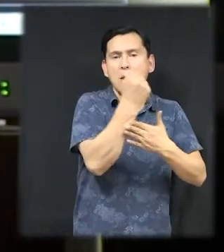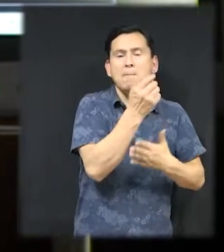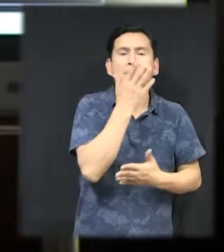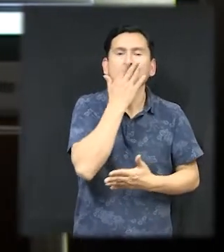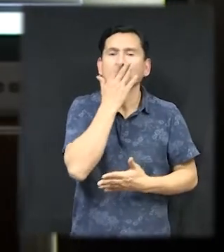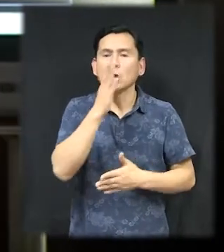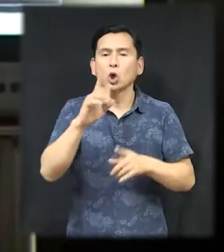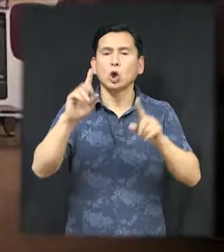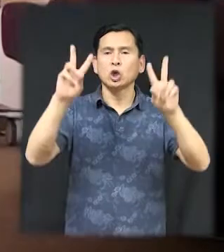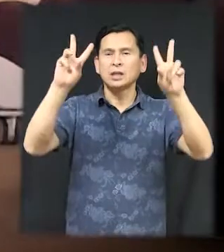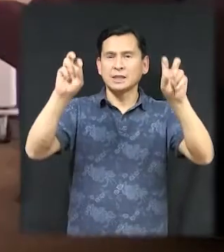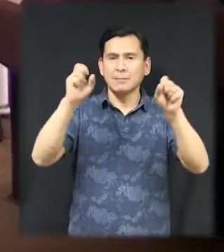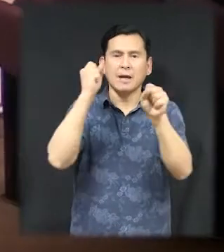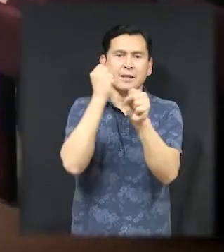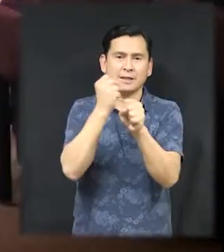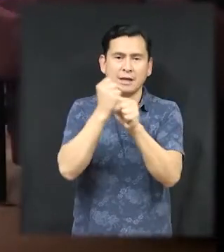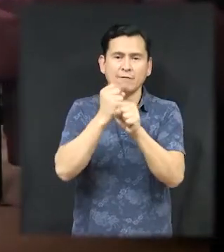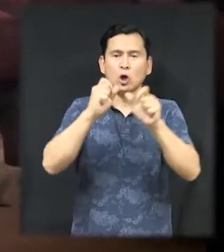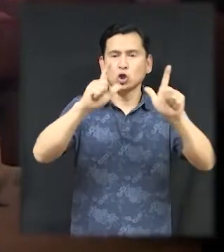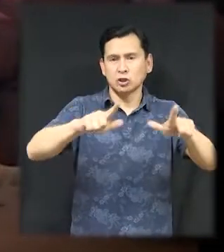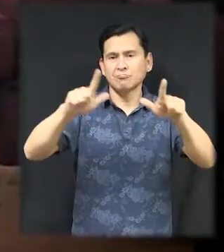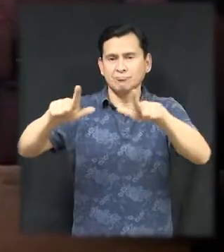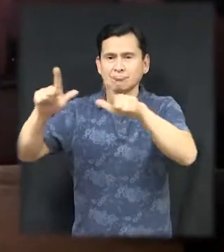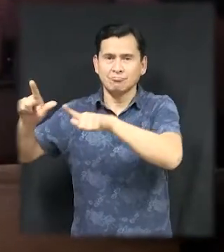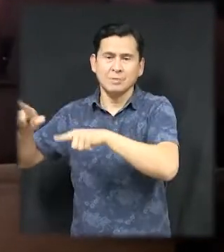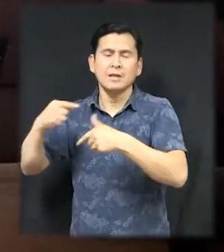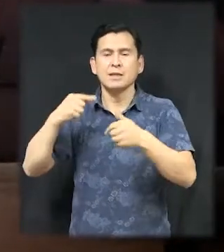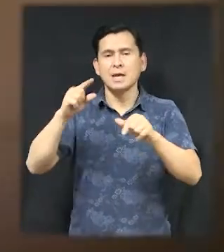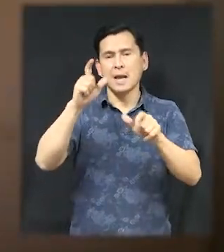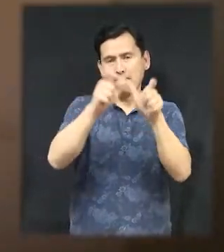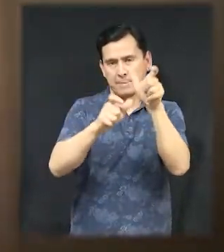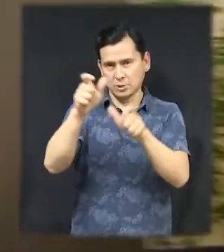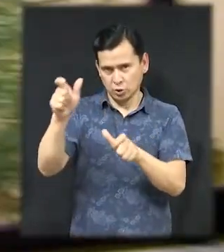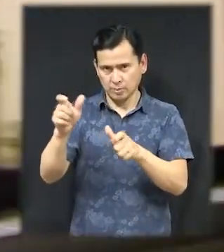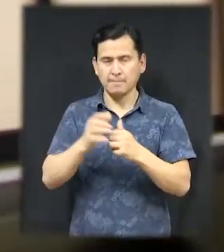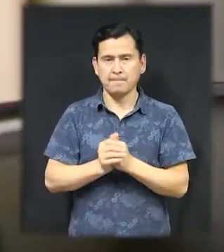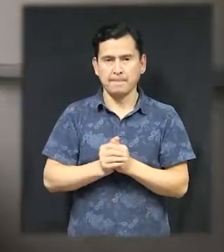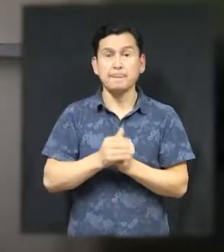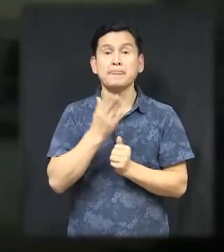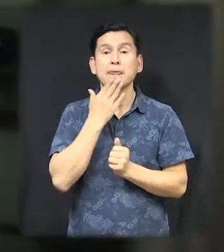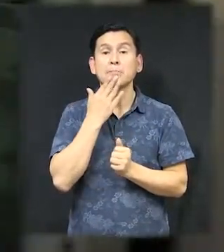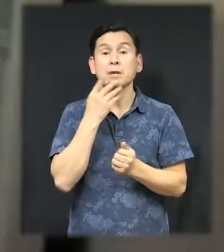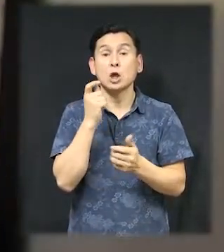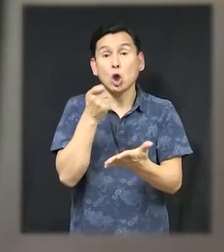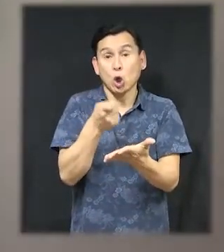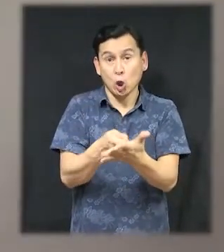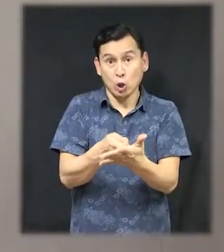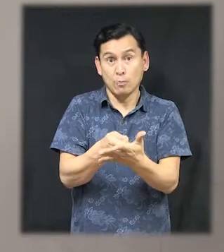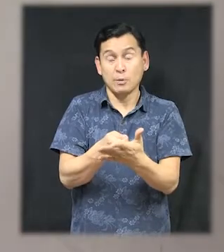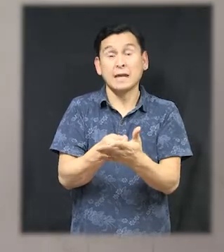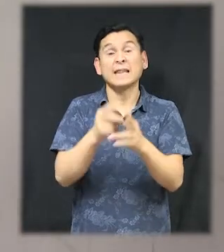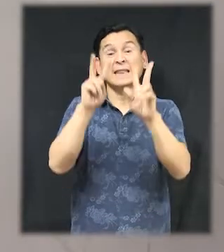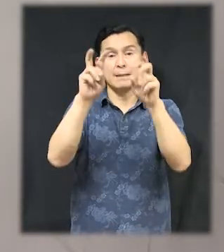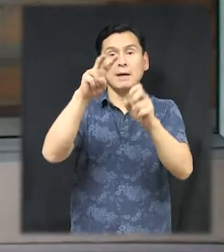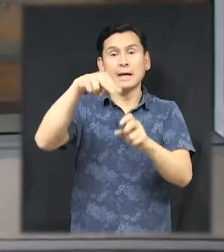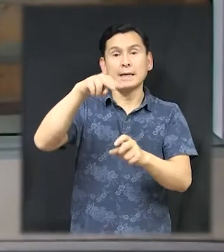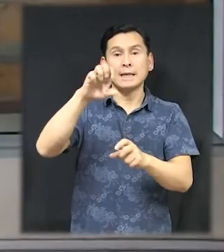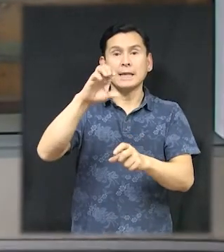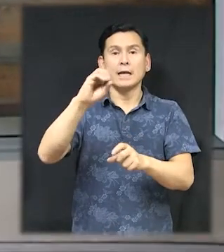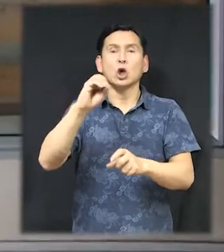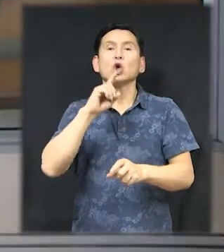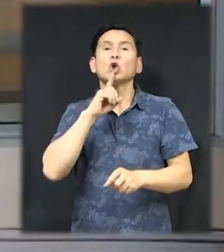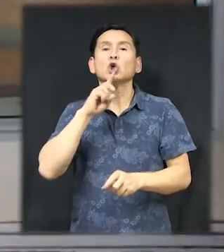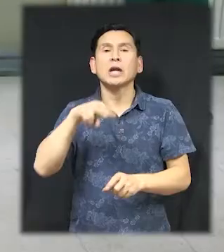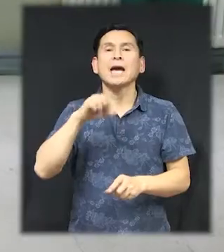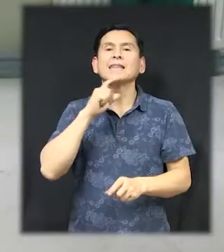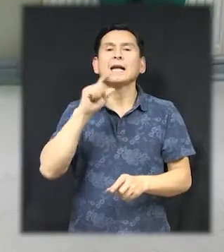presupuestarias de 268 millones de pesos. Junto con ellos se hicieron habilitaciones de la